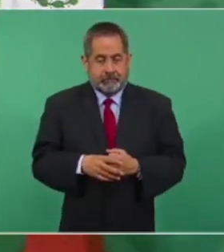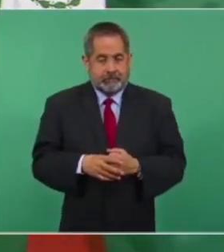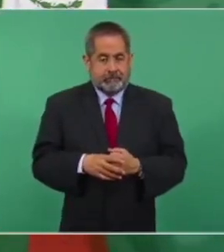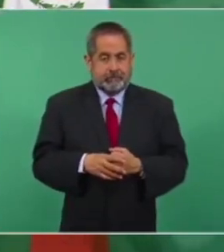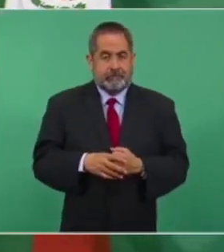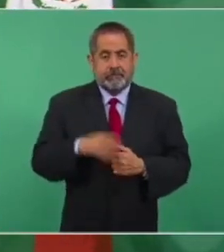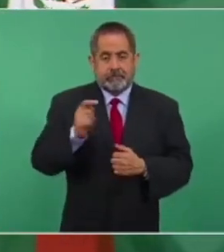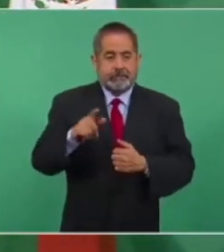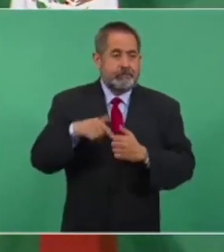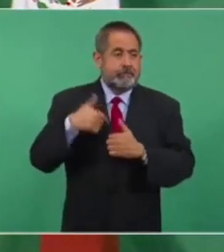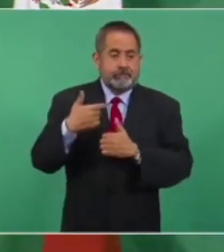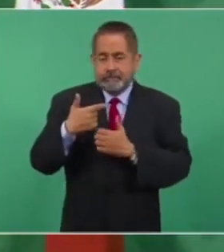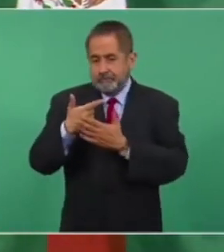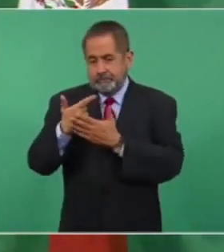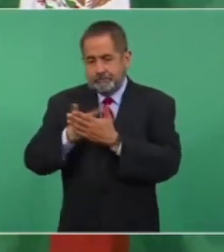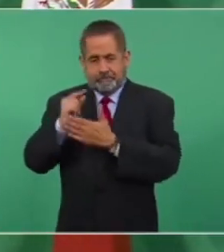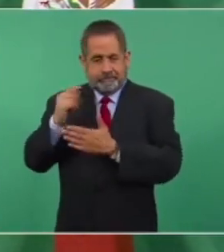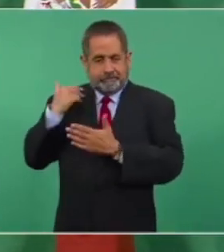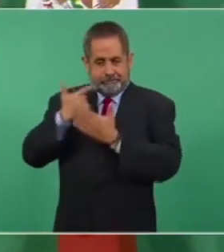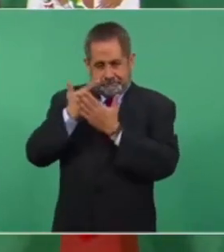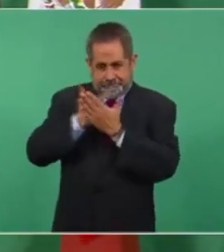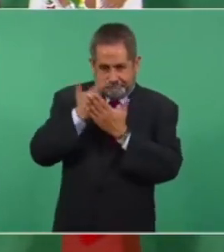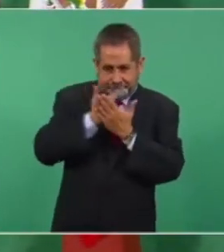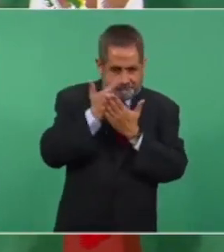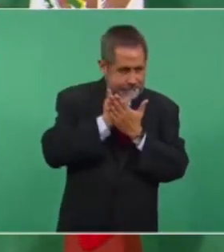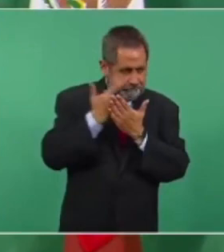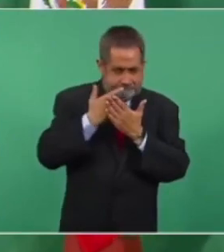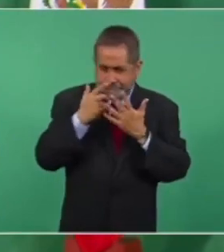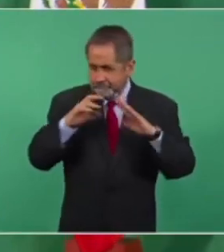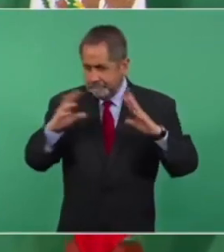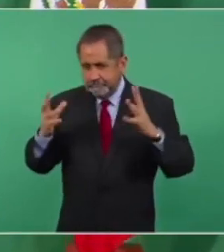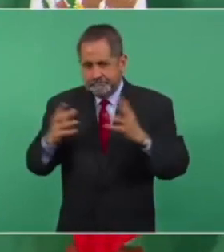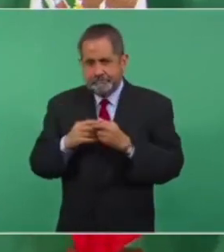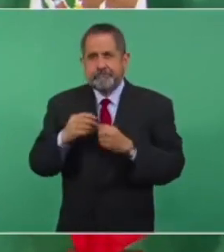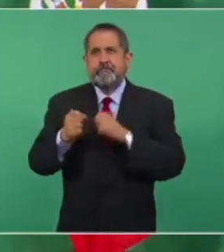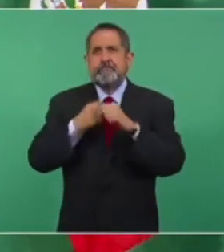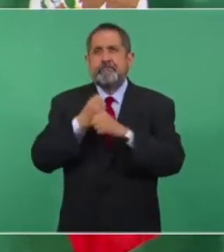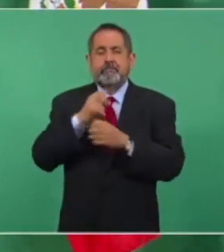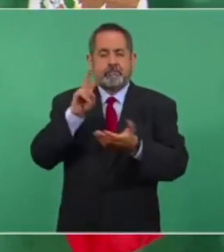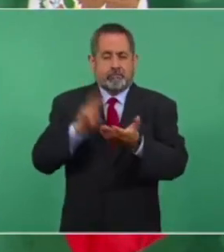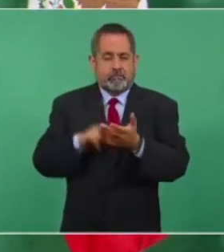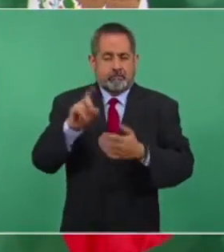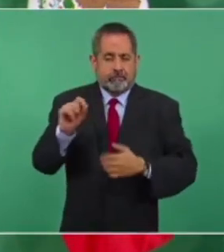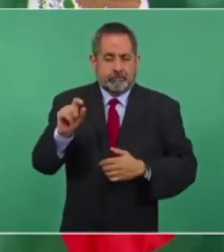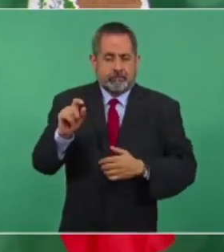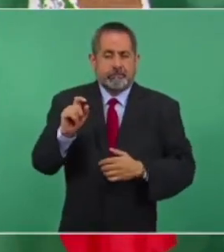en el censo reciente del 2020